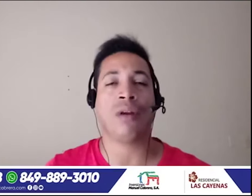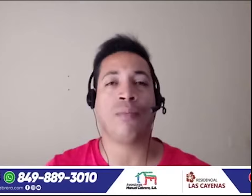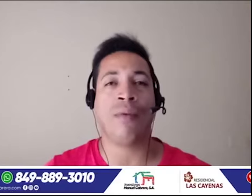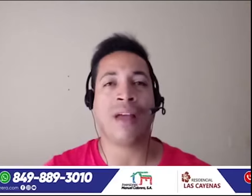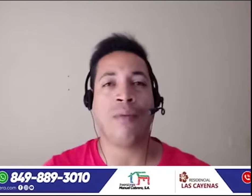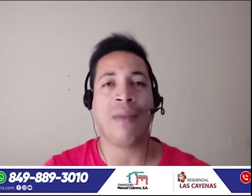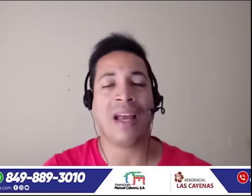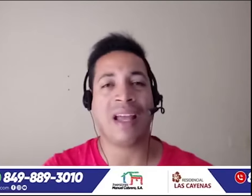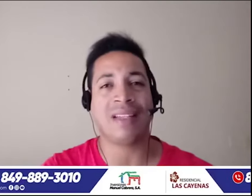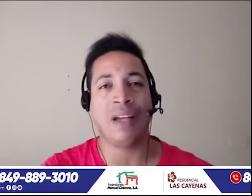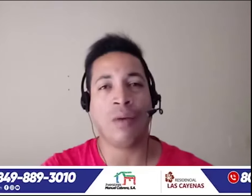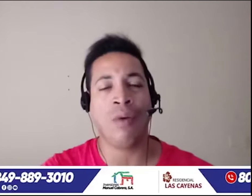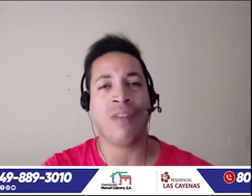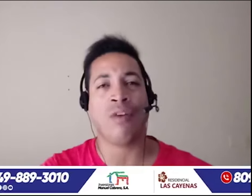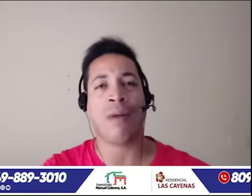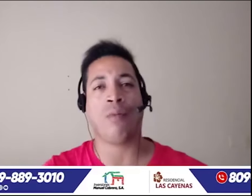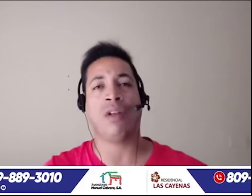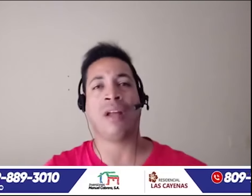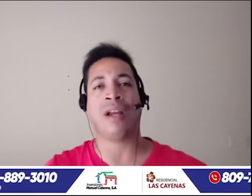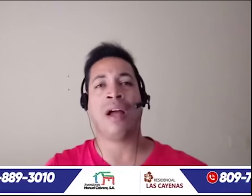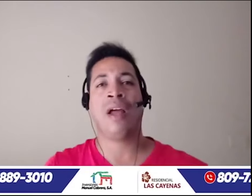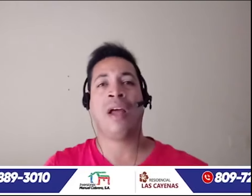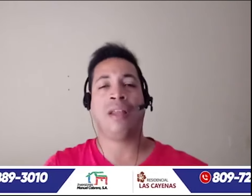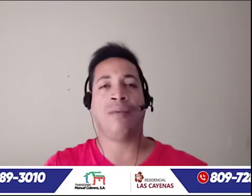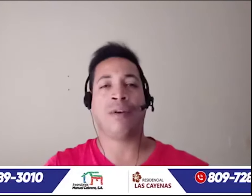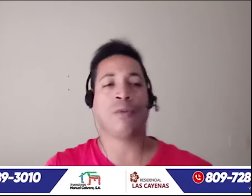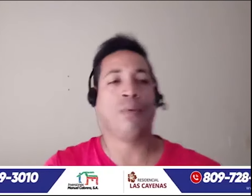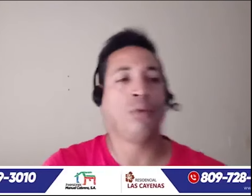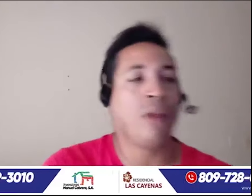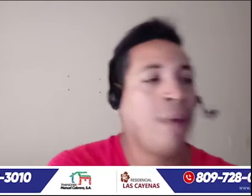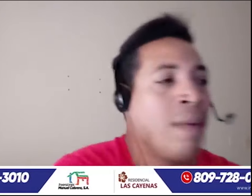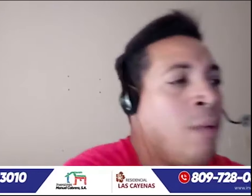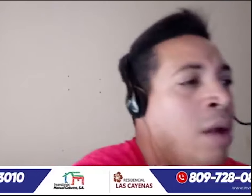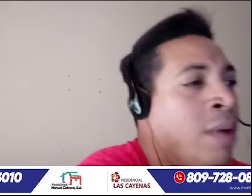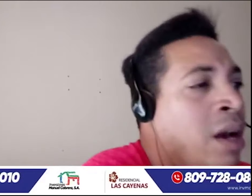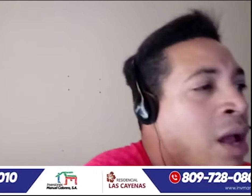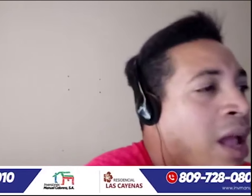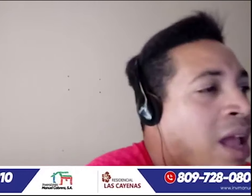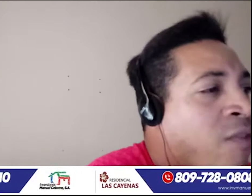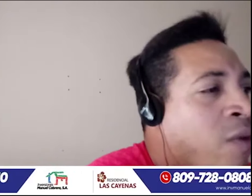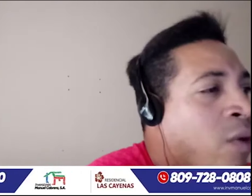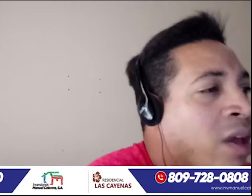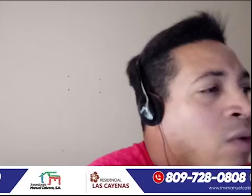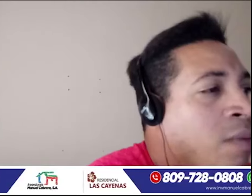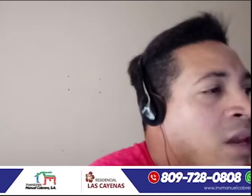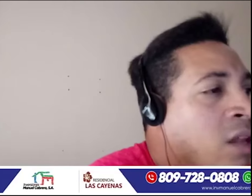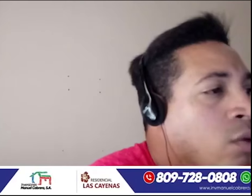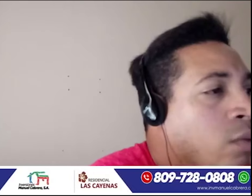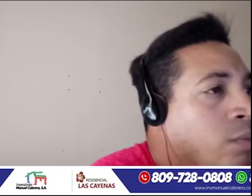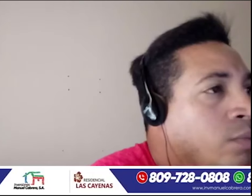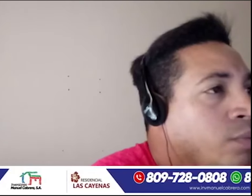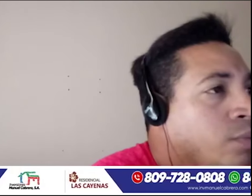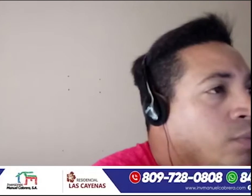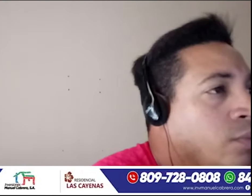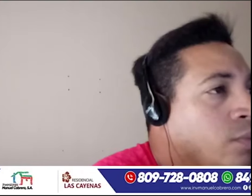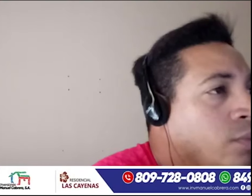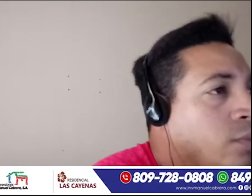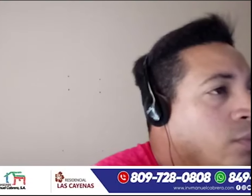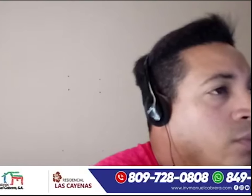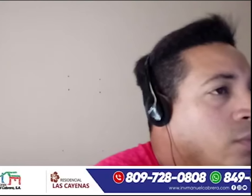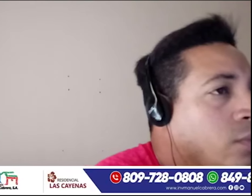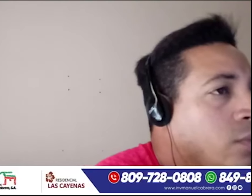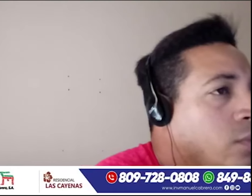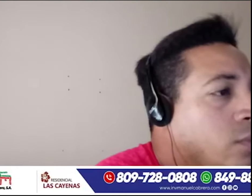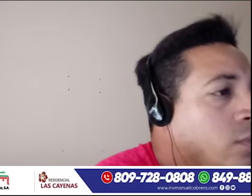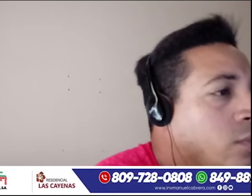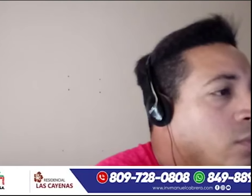en República Dominicana y que circula de forma comunitaria en diversos puntos del país. Vamos a ver qué fue lo que dijo el ministro.